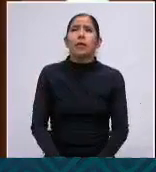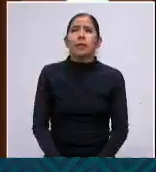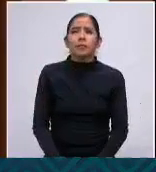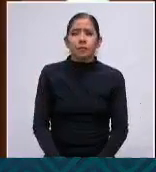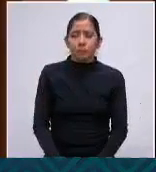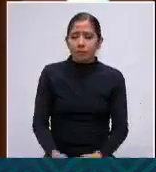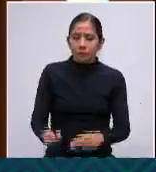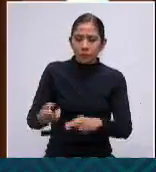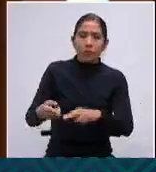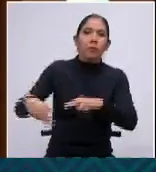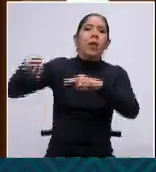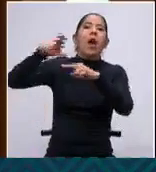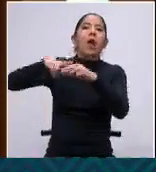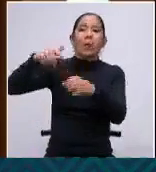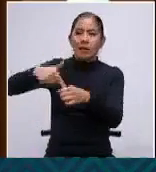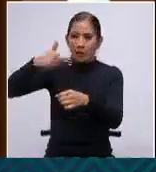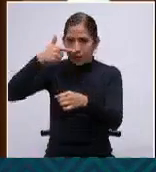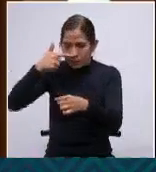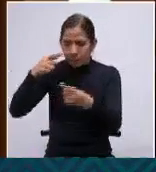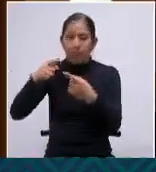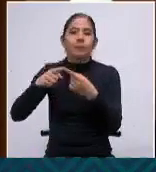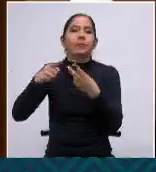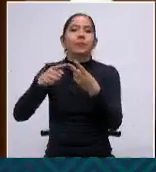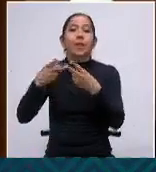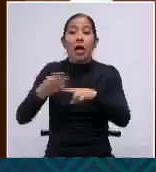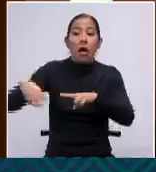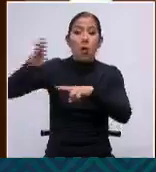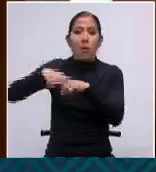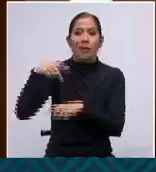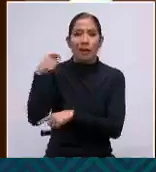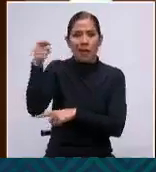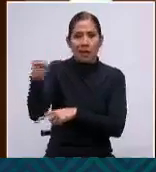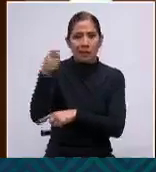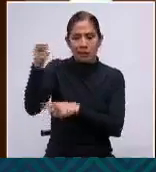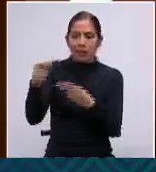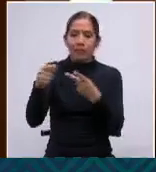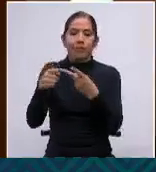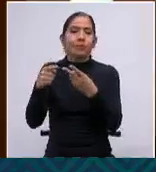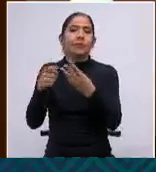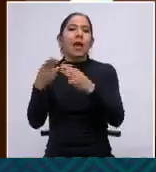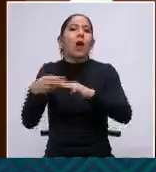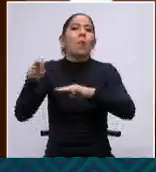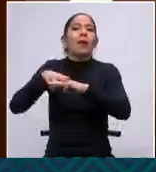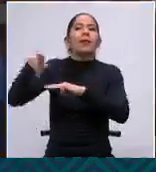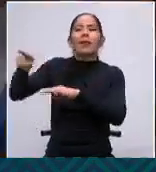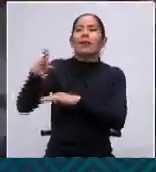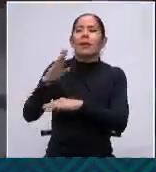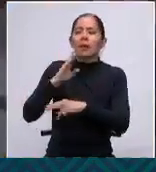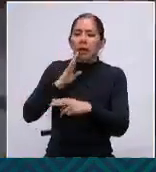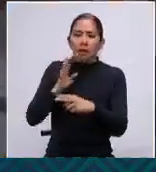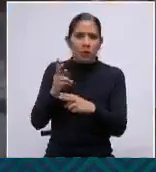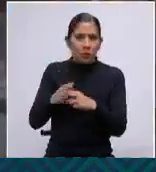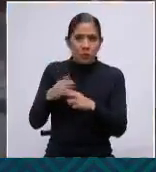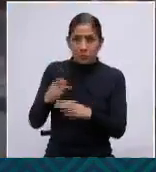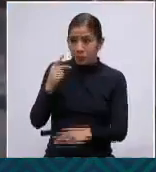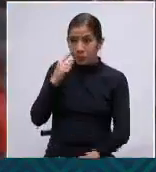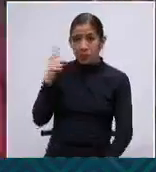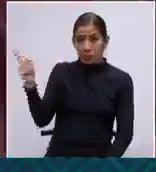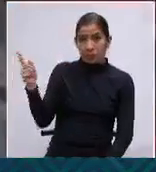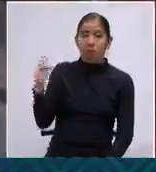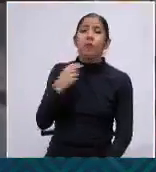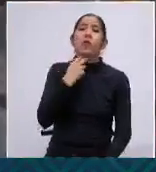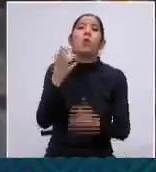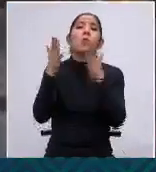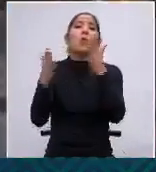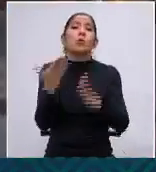sube el combustible, suben los alquileres y suben algo que ellos llaman las paritarias. De esa manera, el vocero presidencial